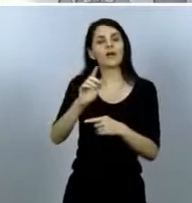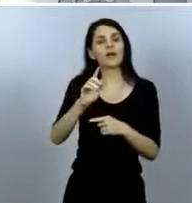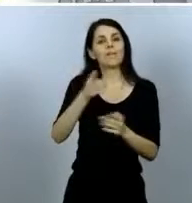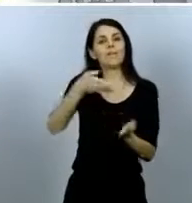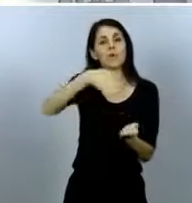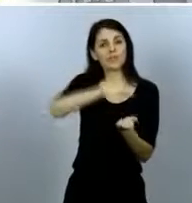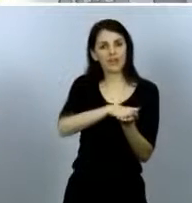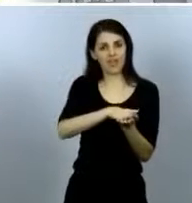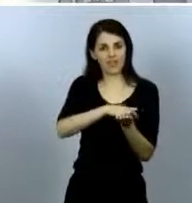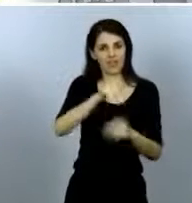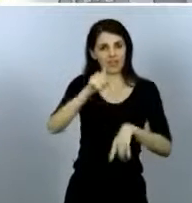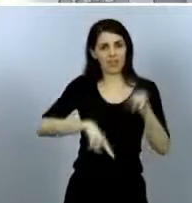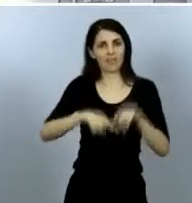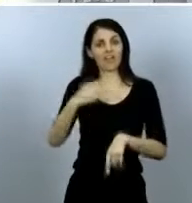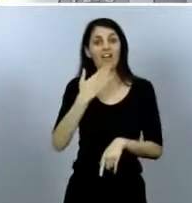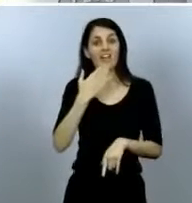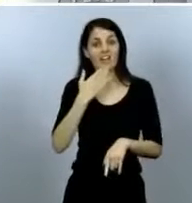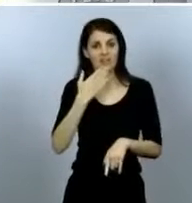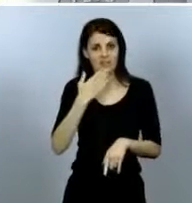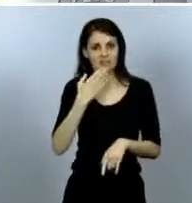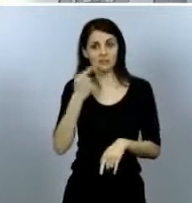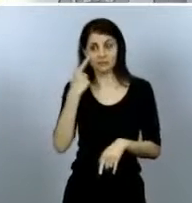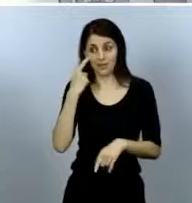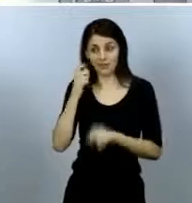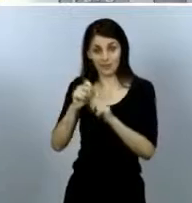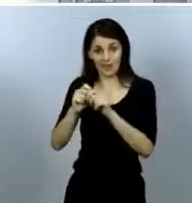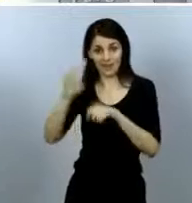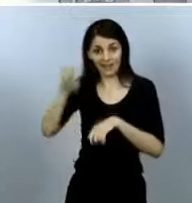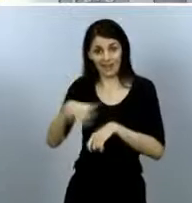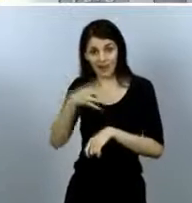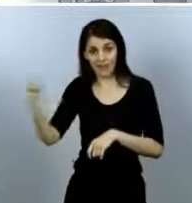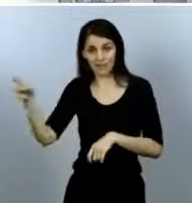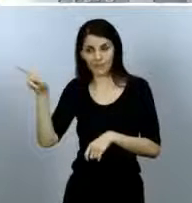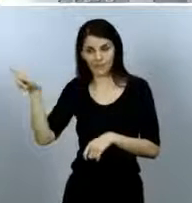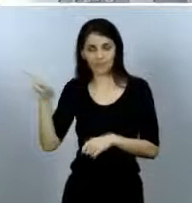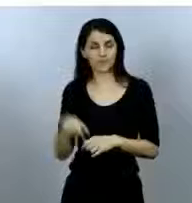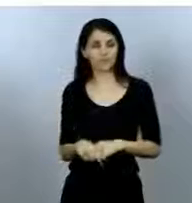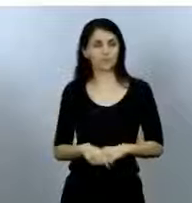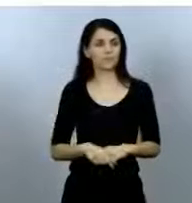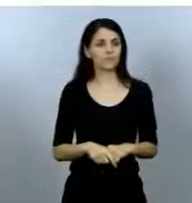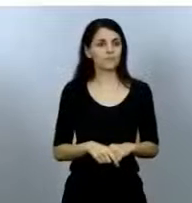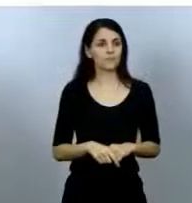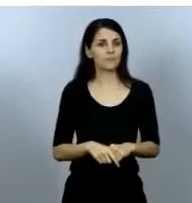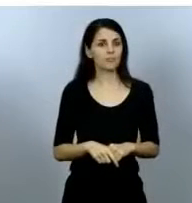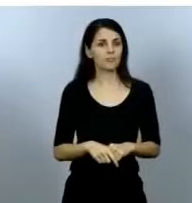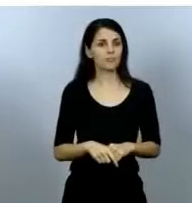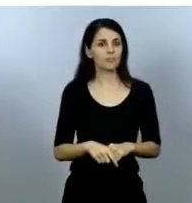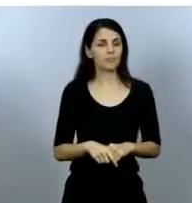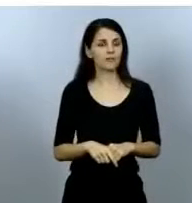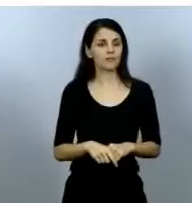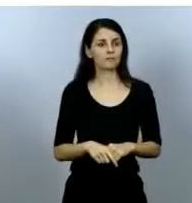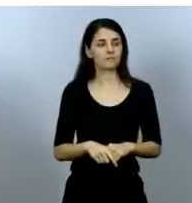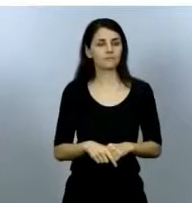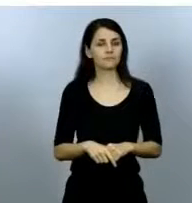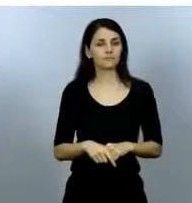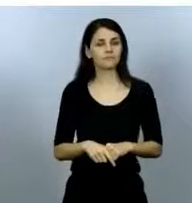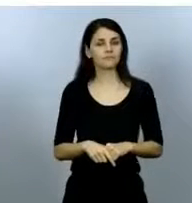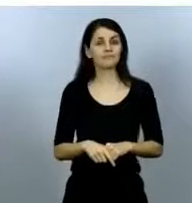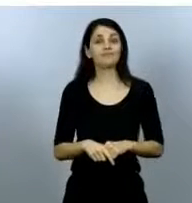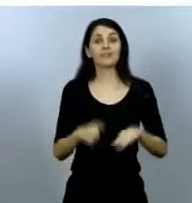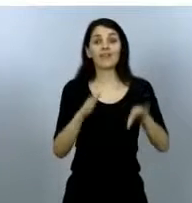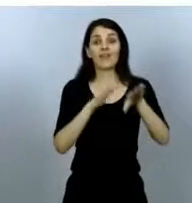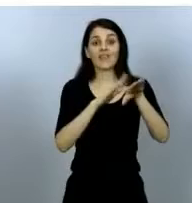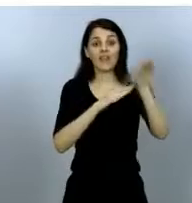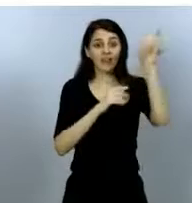esta gran fiesta tabla que vemos aquí es todo lo que vemos aquí representa en la columna de la izquierda diferentes grupos de edad